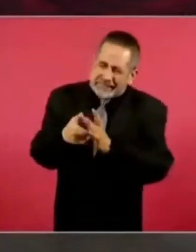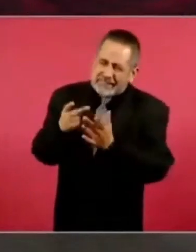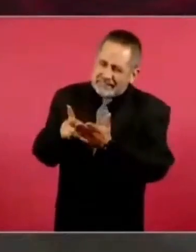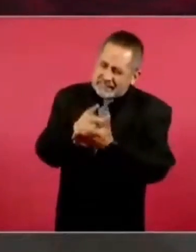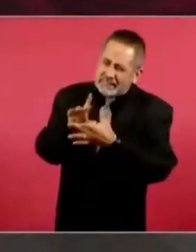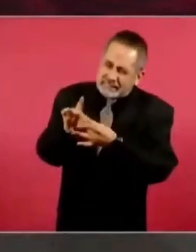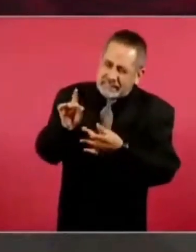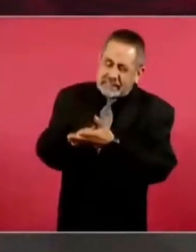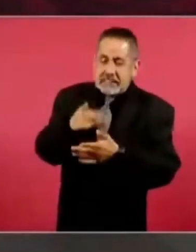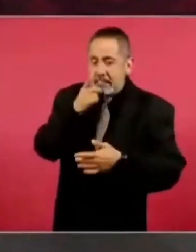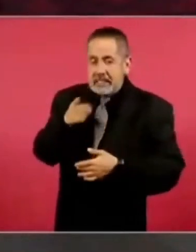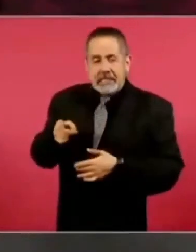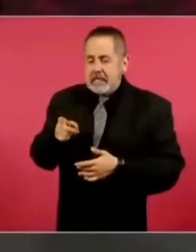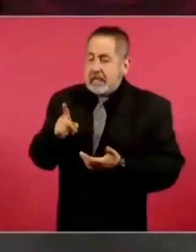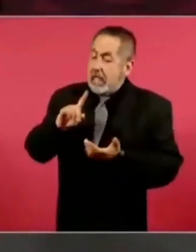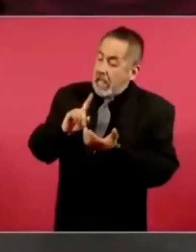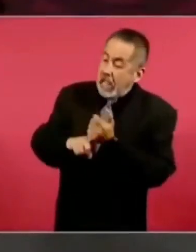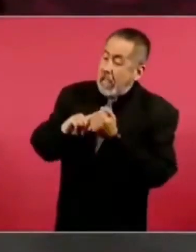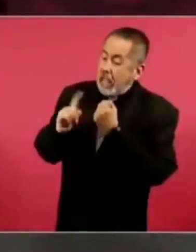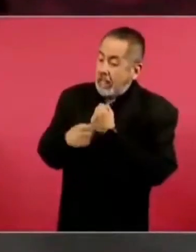que hay que atender